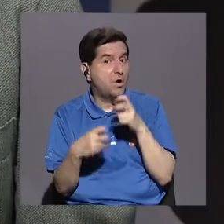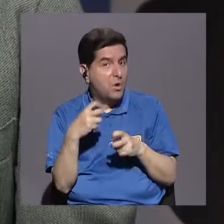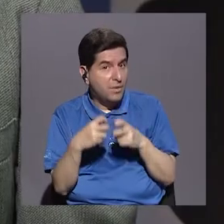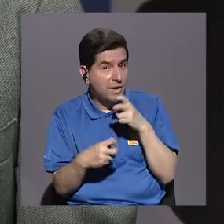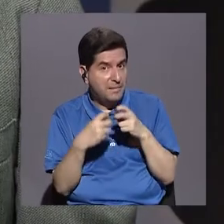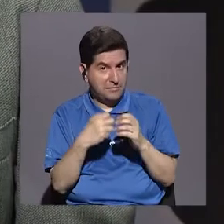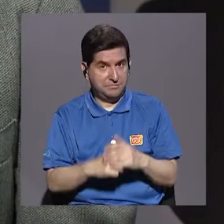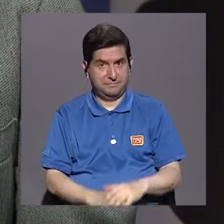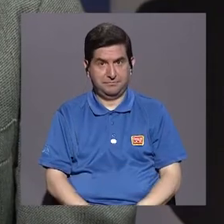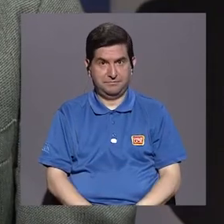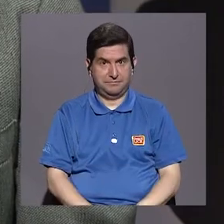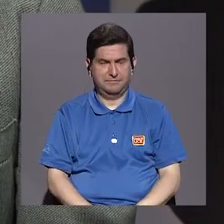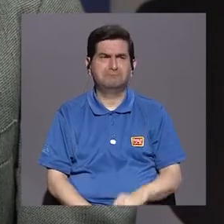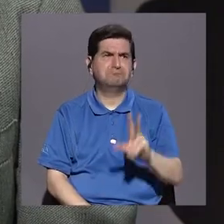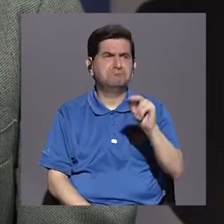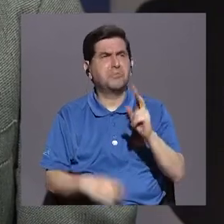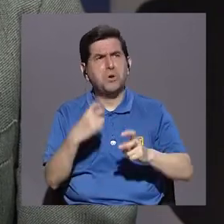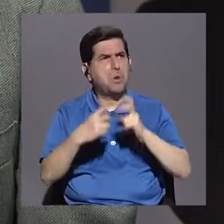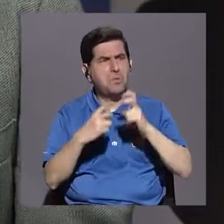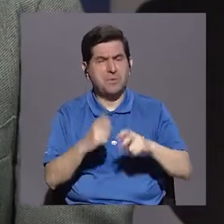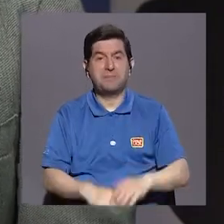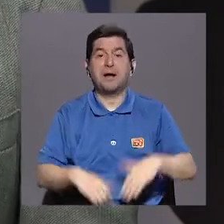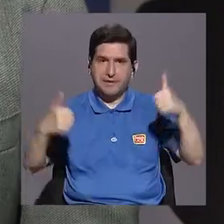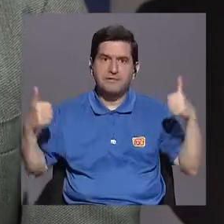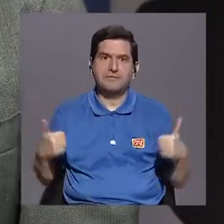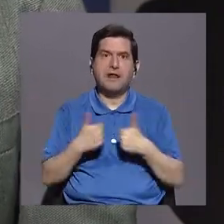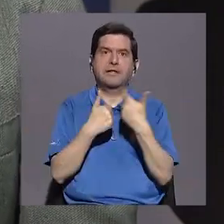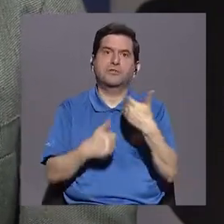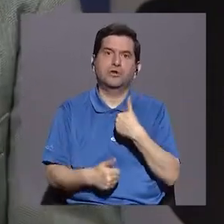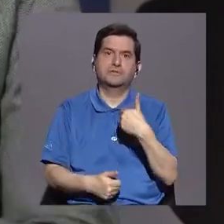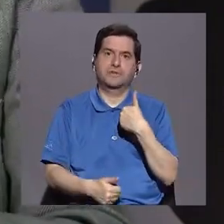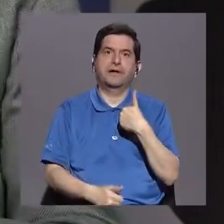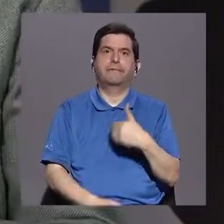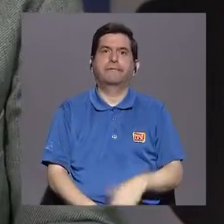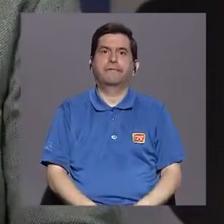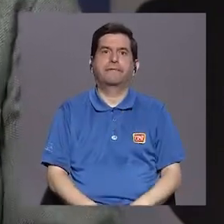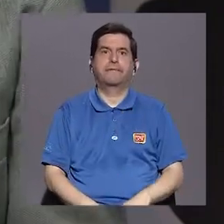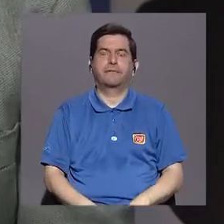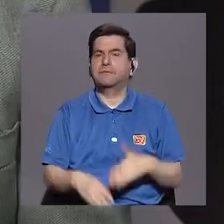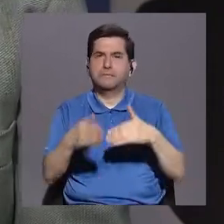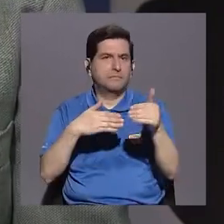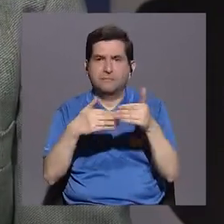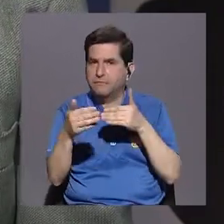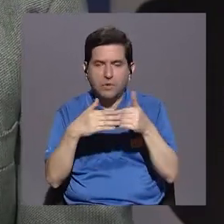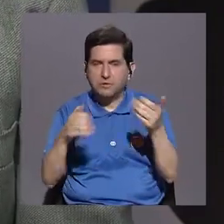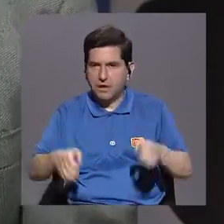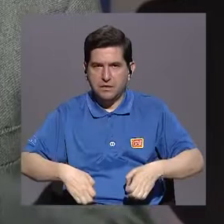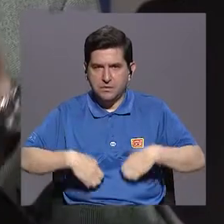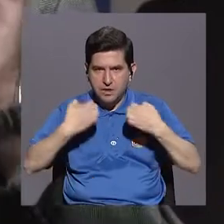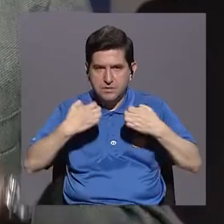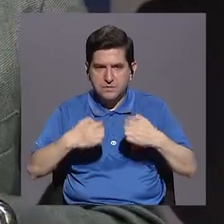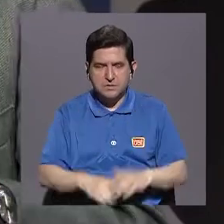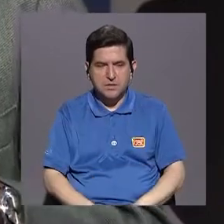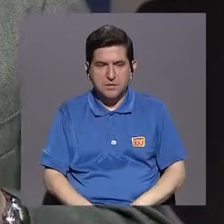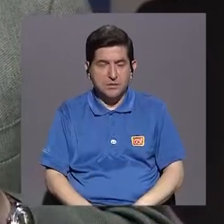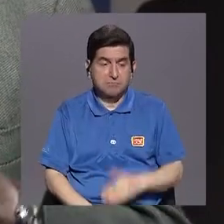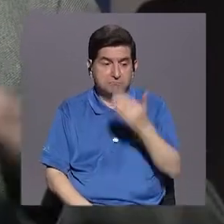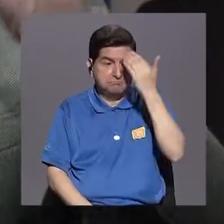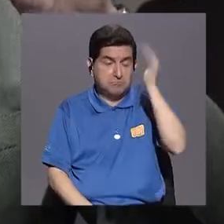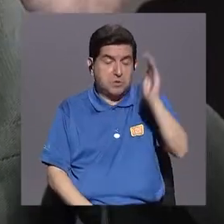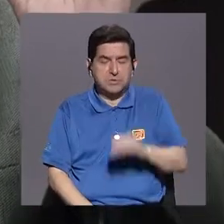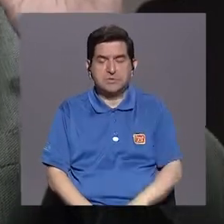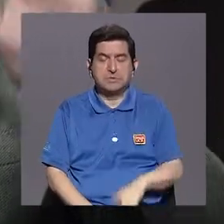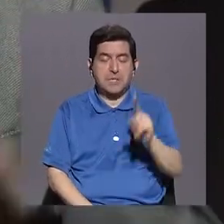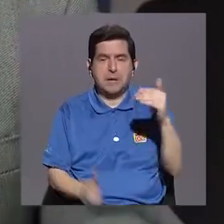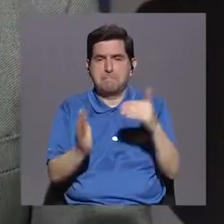bueno bueno no es un problema son los retos que hay aún existiendo hoy que voy a saber debe haber